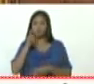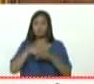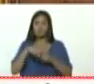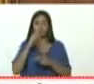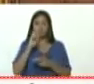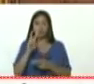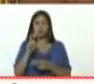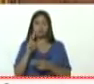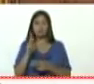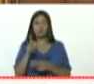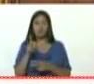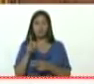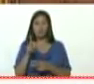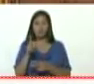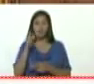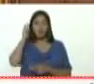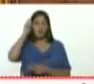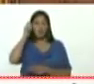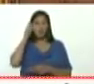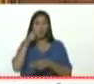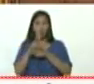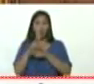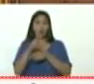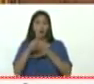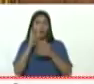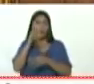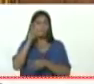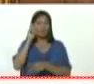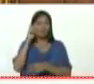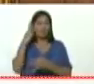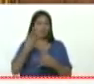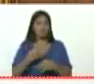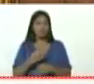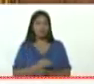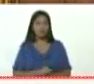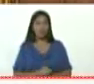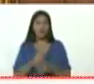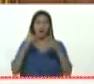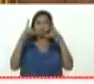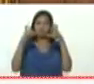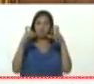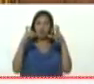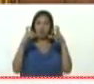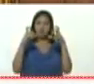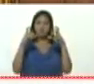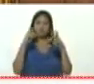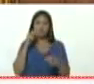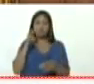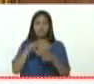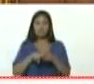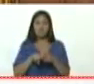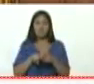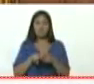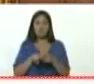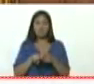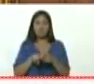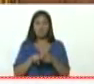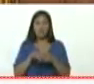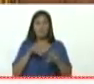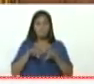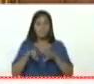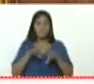cámara a tomar la realidad, a grabarla, a fotografiarla, o se siente frente a su